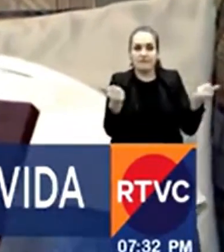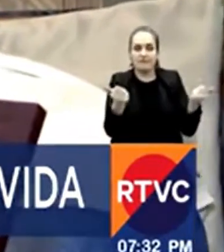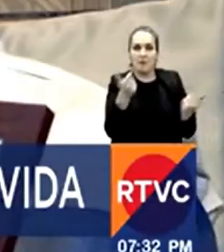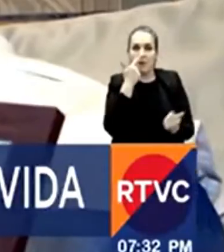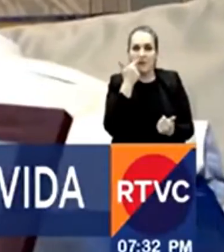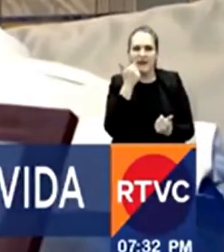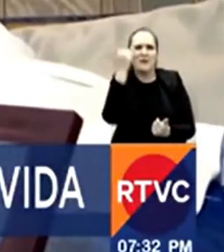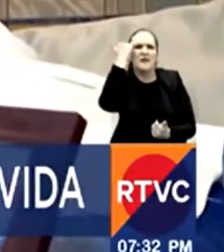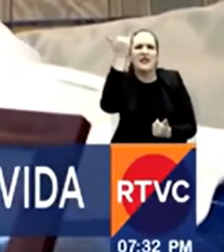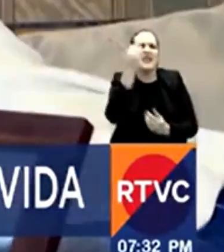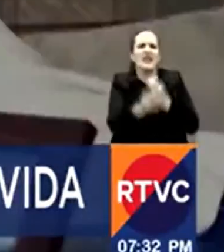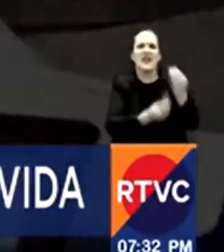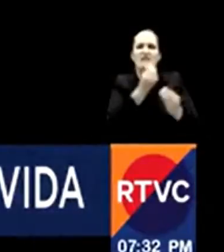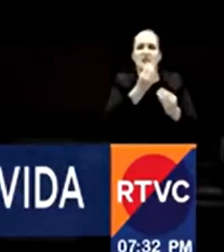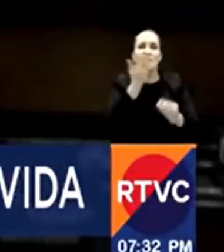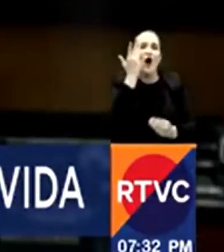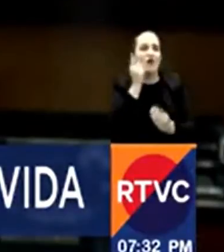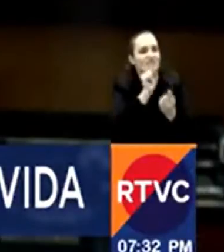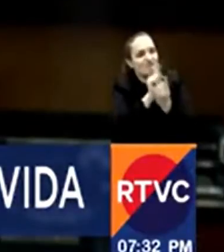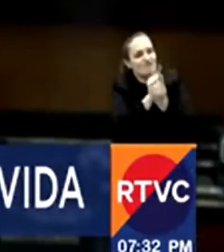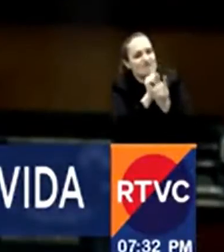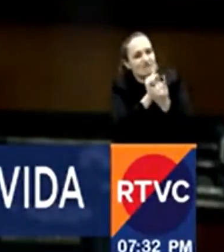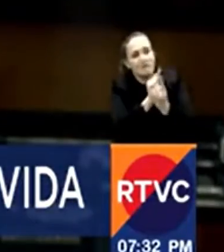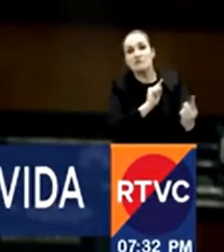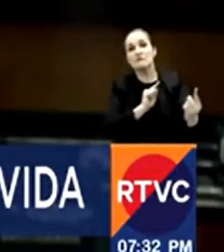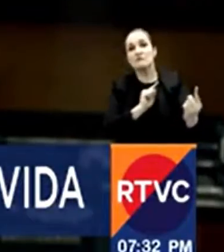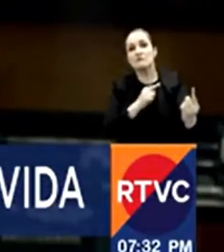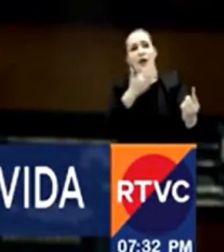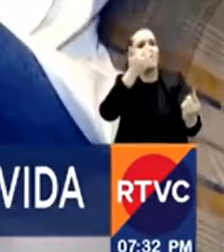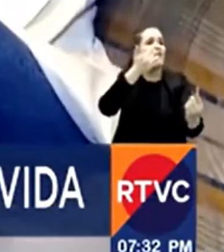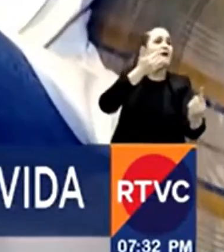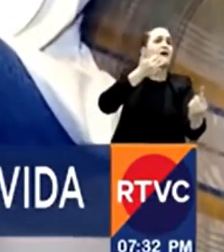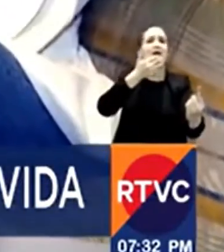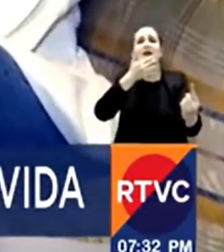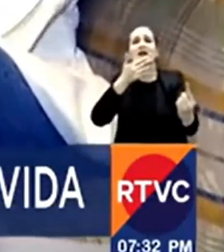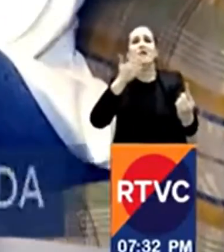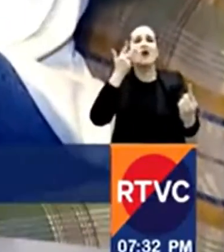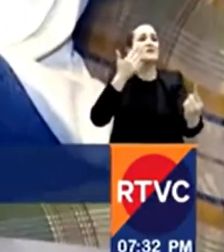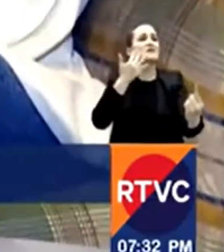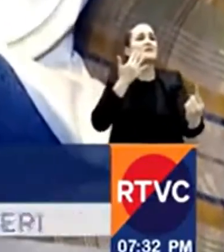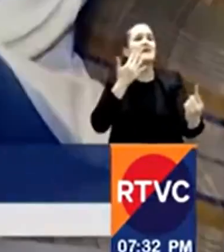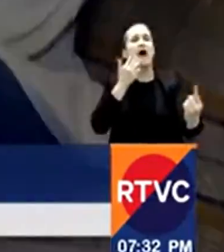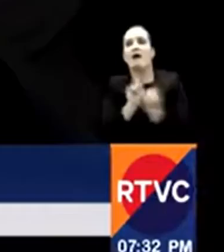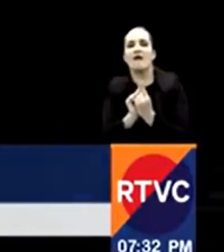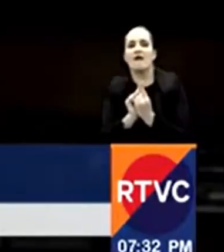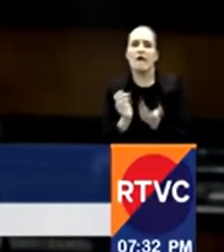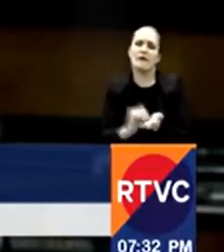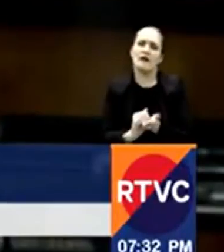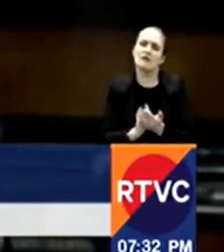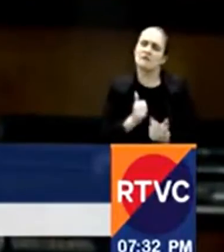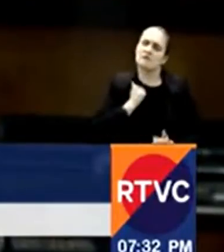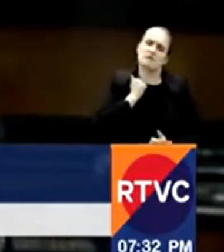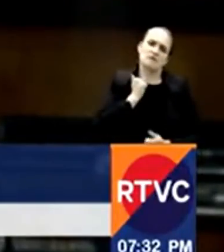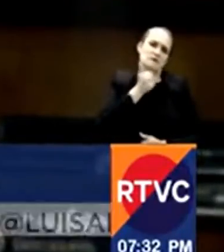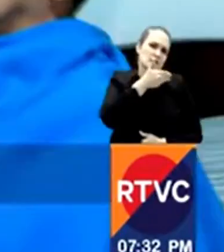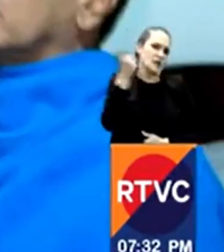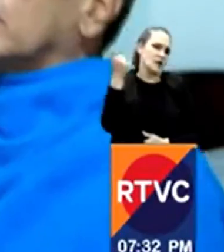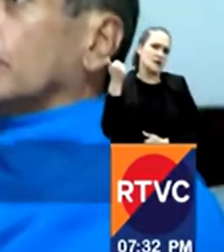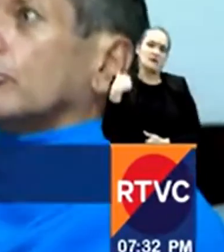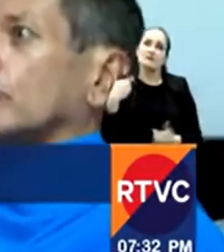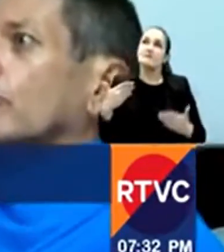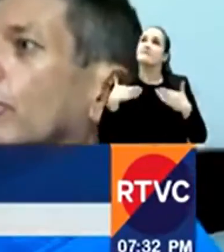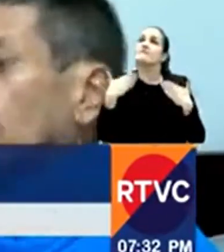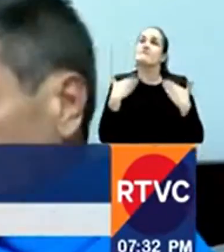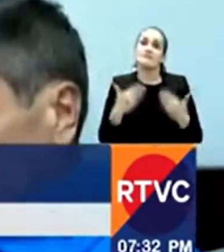no puedes verlo todos los días ahí, ver como su progreso porque es lo mejor. O sea, es una alegría